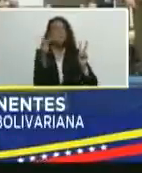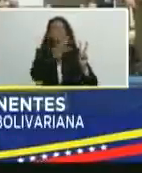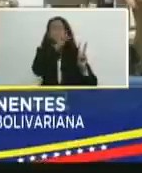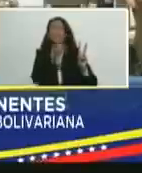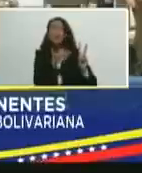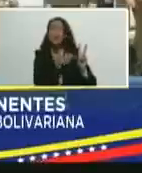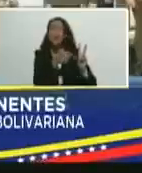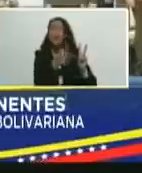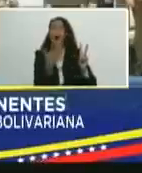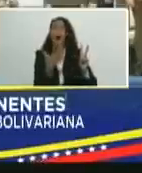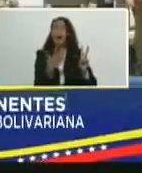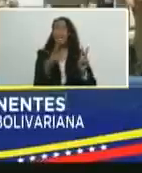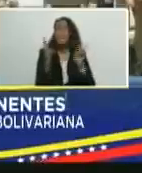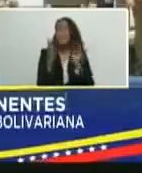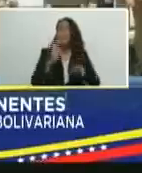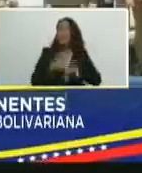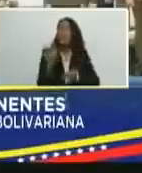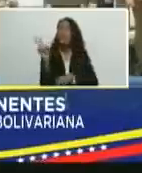¿cuál es la clave?